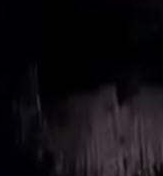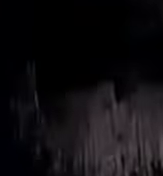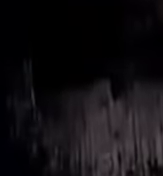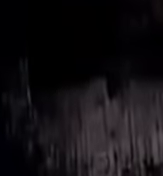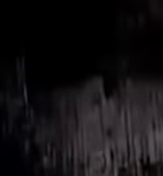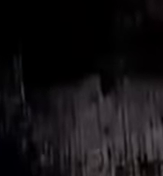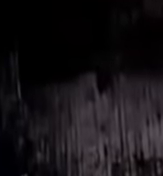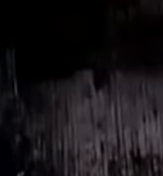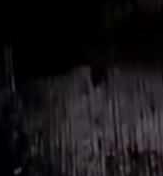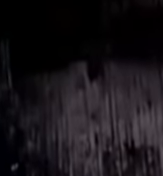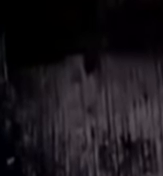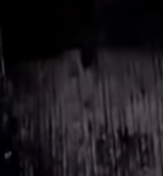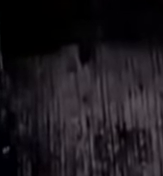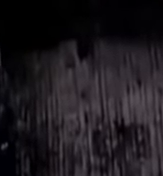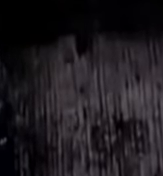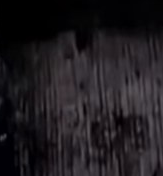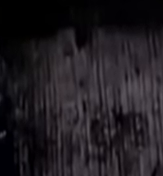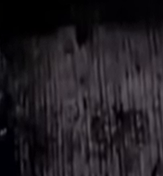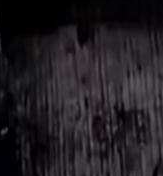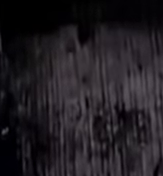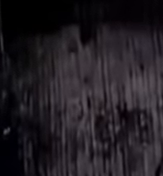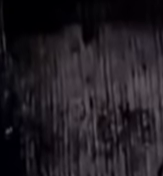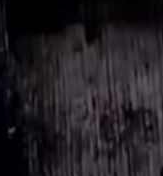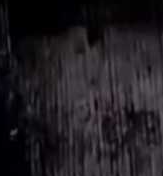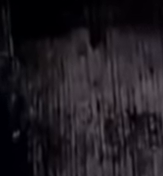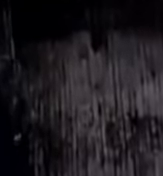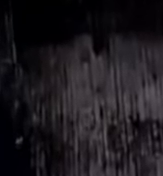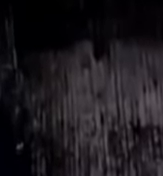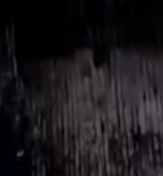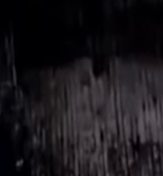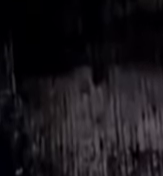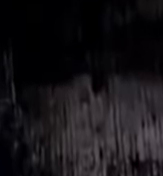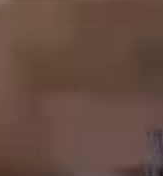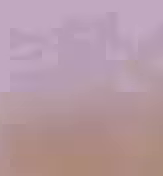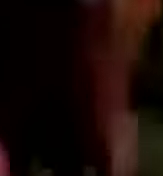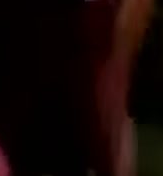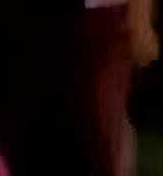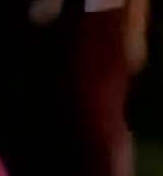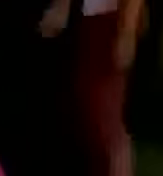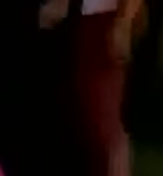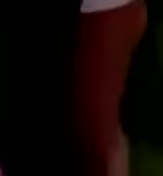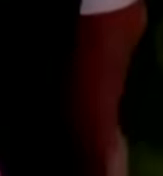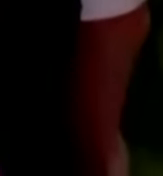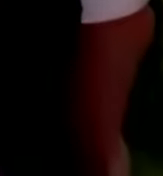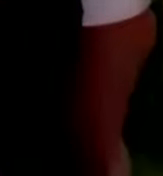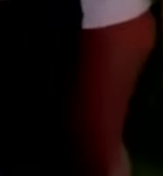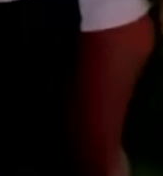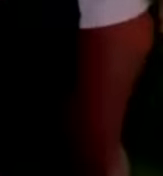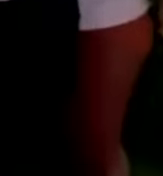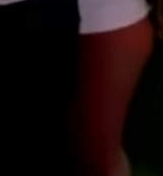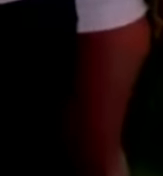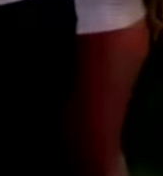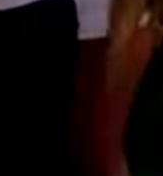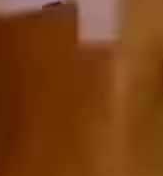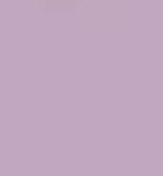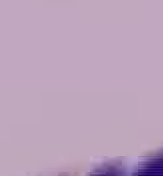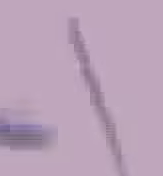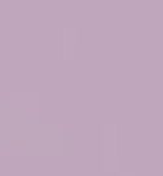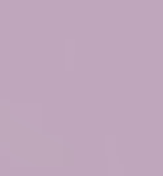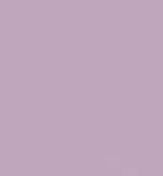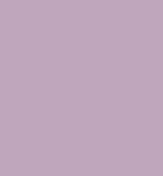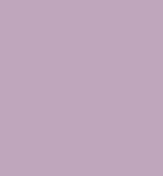Ahí está la unión, ahí está el amor, porque ahí se va a hacer con el comuna. ¡Hola!